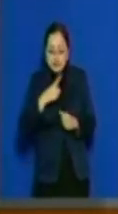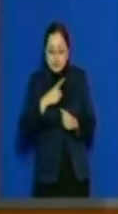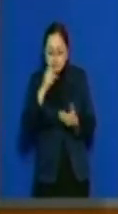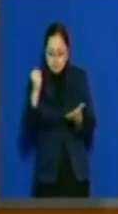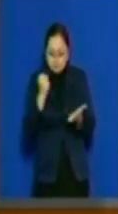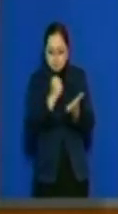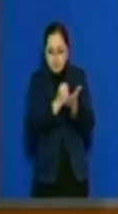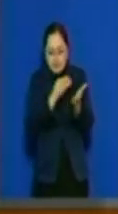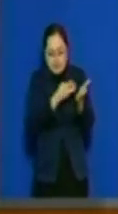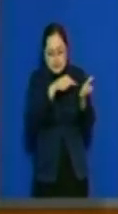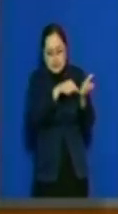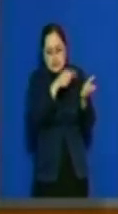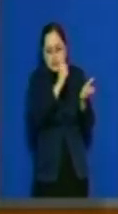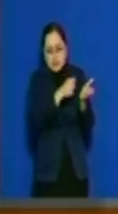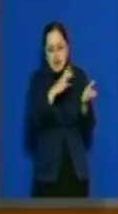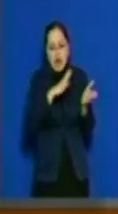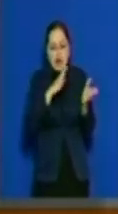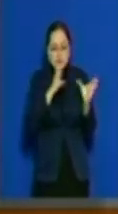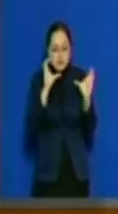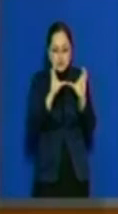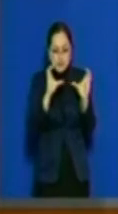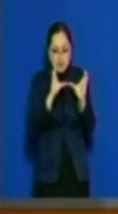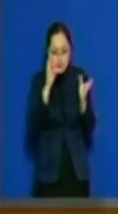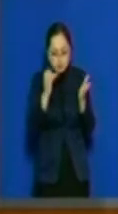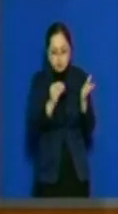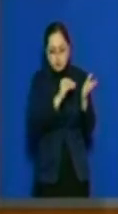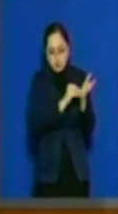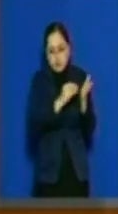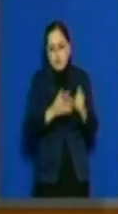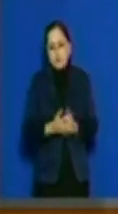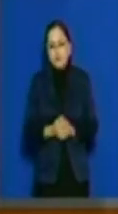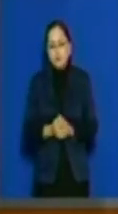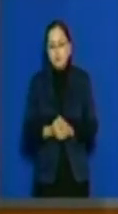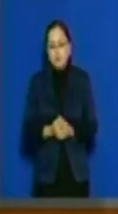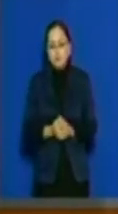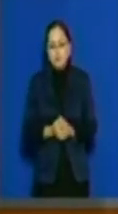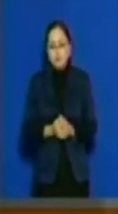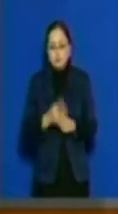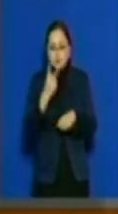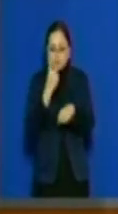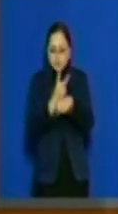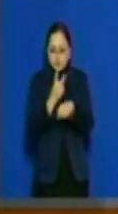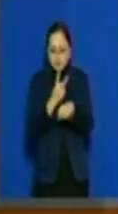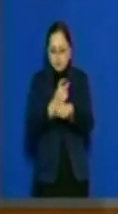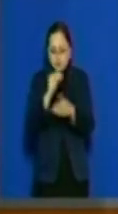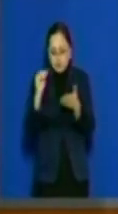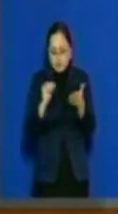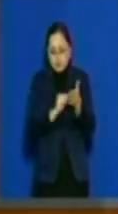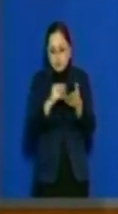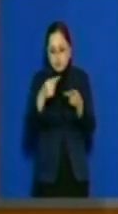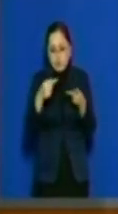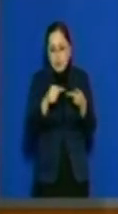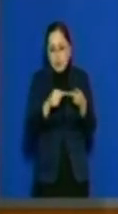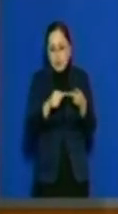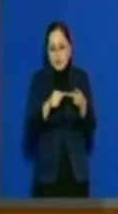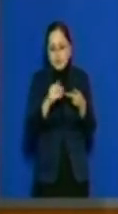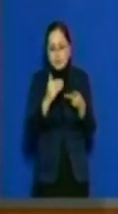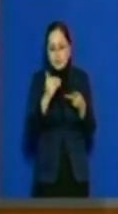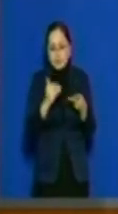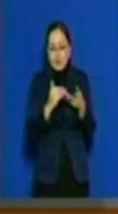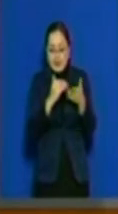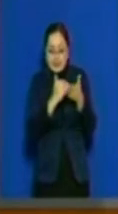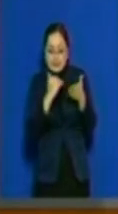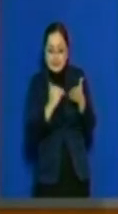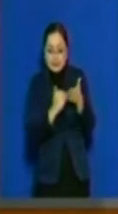su dicho con la certificación correspondiente. Segundo, se adiciona un inciso 10